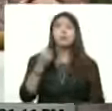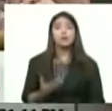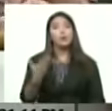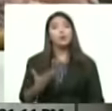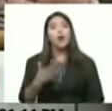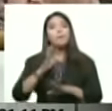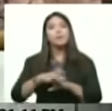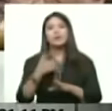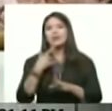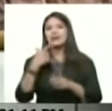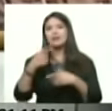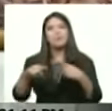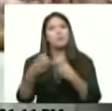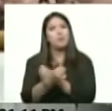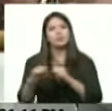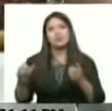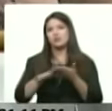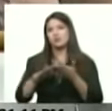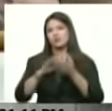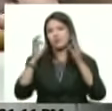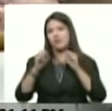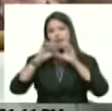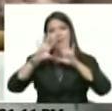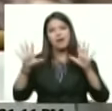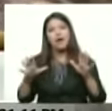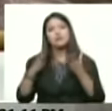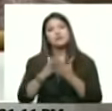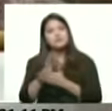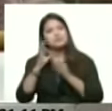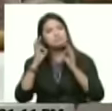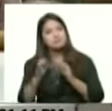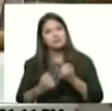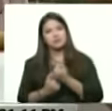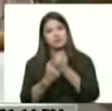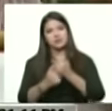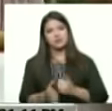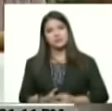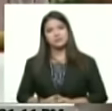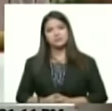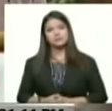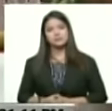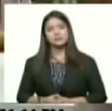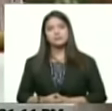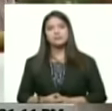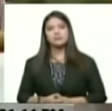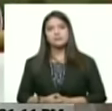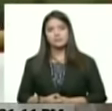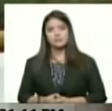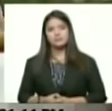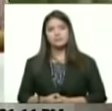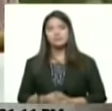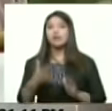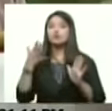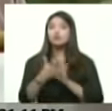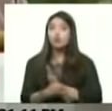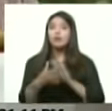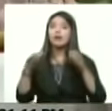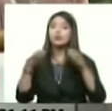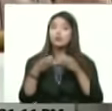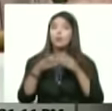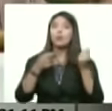es imposible llegar a soluciones concretas, viables, sostenibles. Con respecto a la mesa de exportaciones,